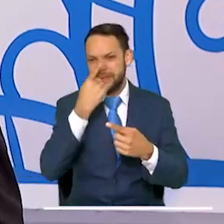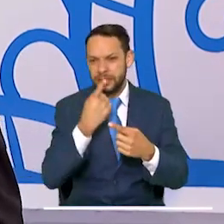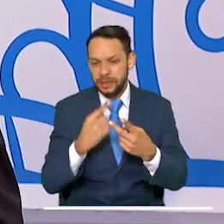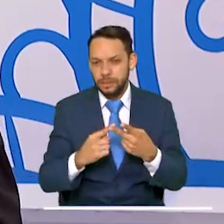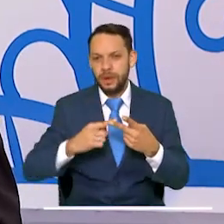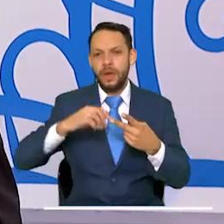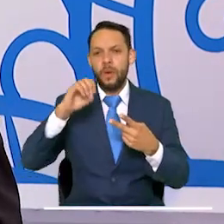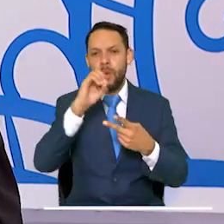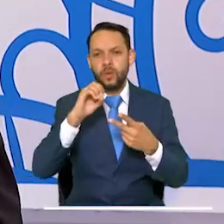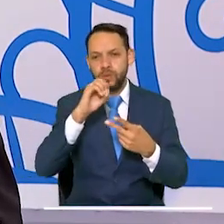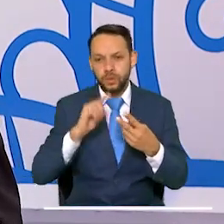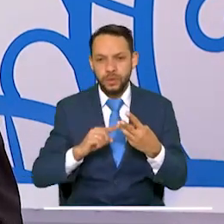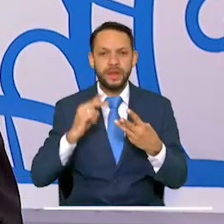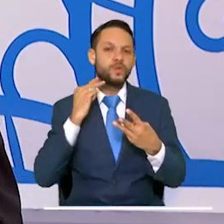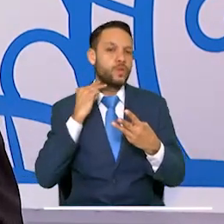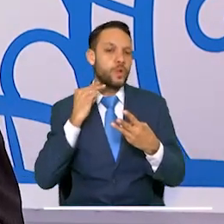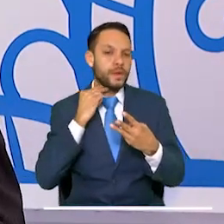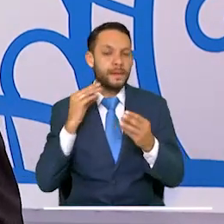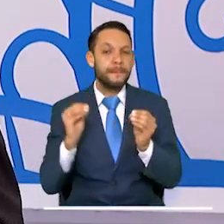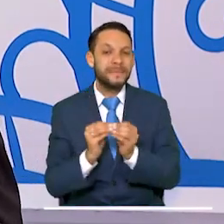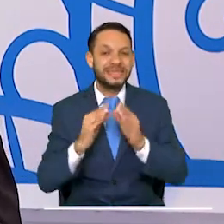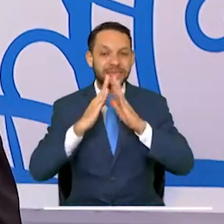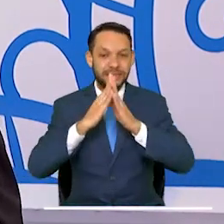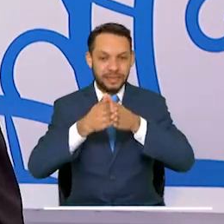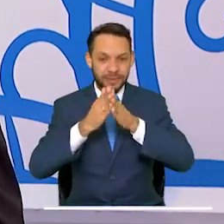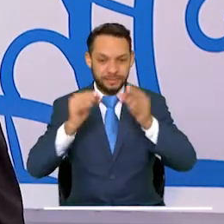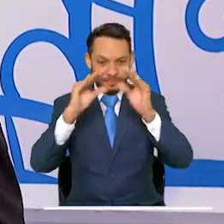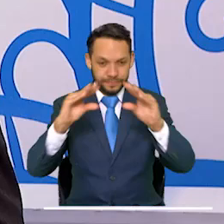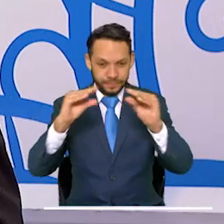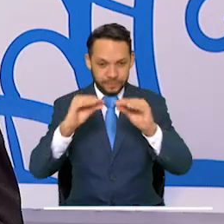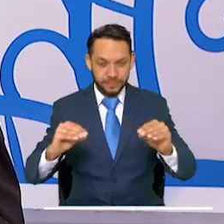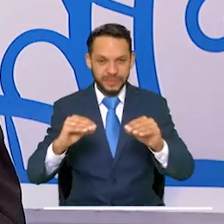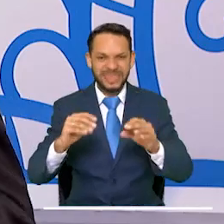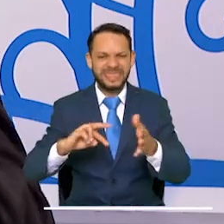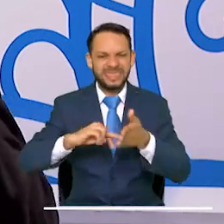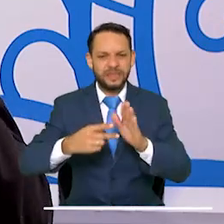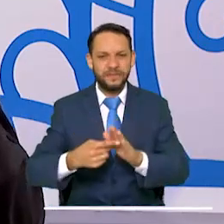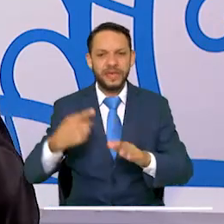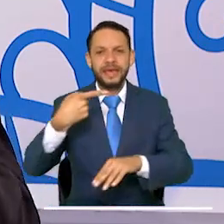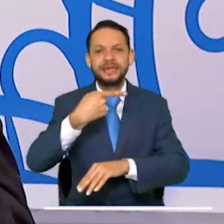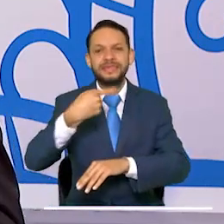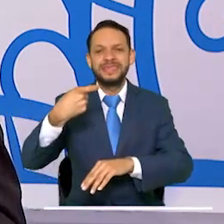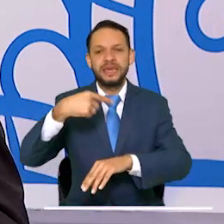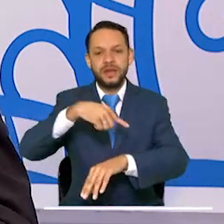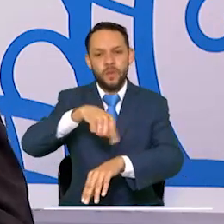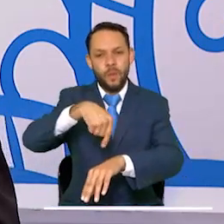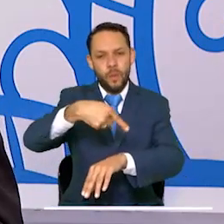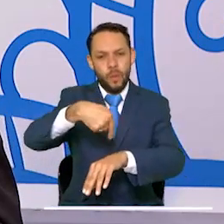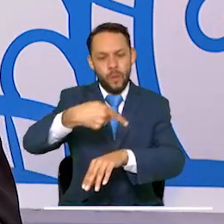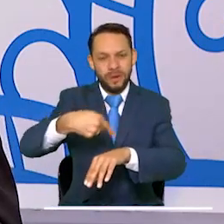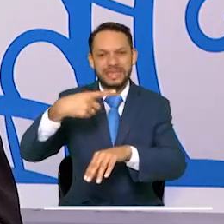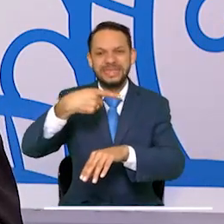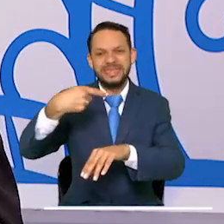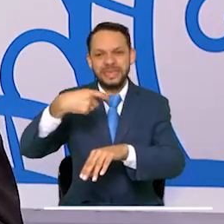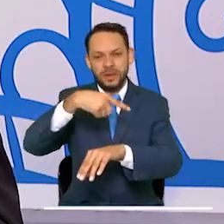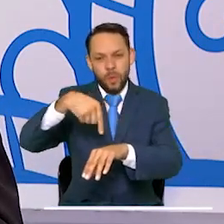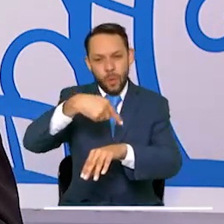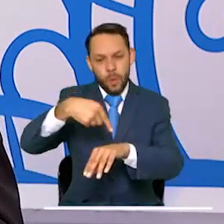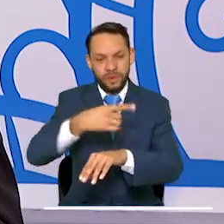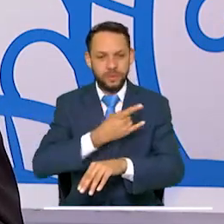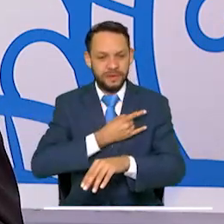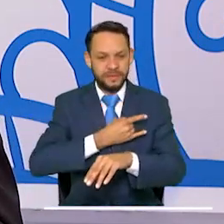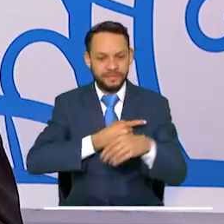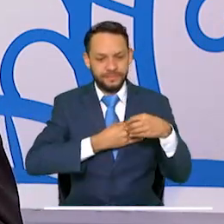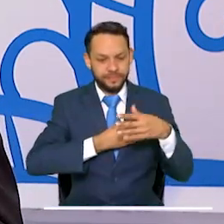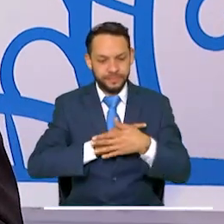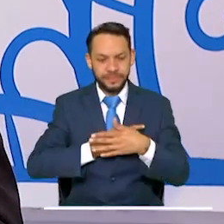es un diplomado que certifica la Universidad de Caldas, son 100 horas y metodológicamente se va a realizar